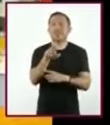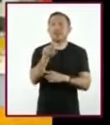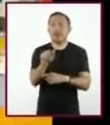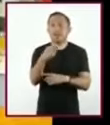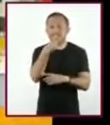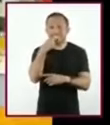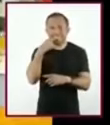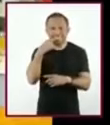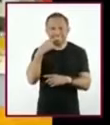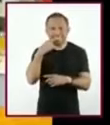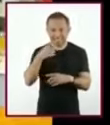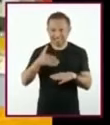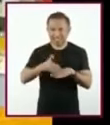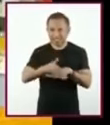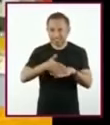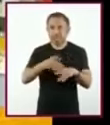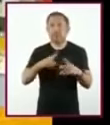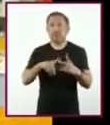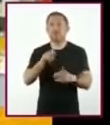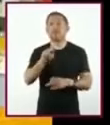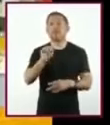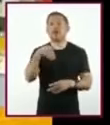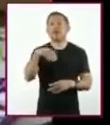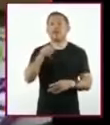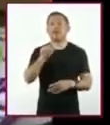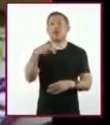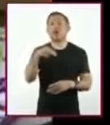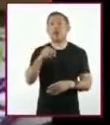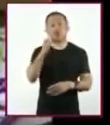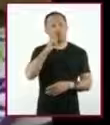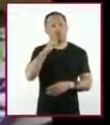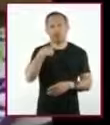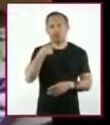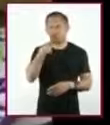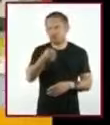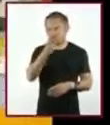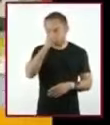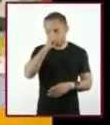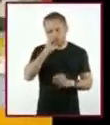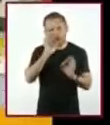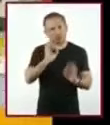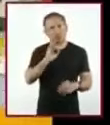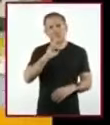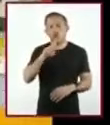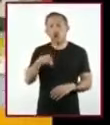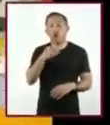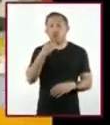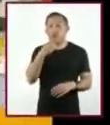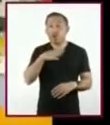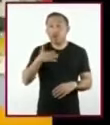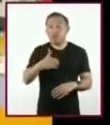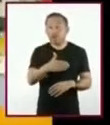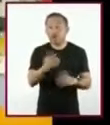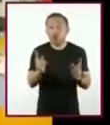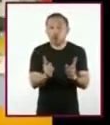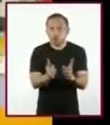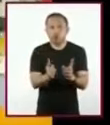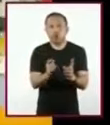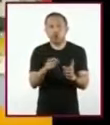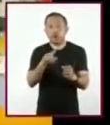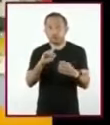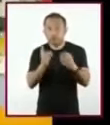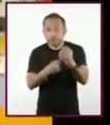que siempre les recomiendo. Porque esos, mientras más pequeños sean, menos metales pesados van a